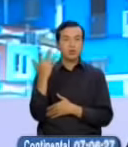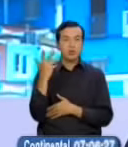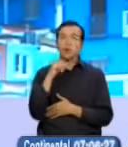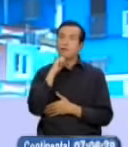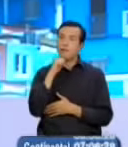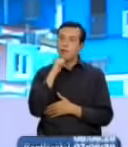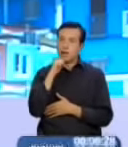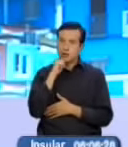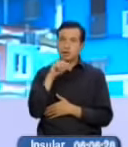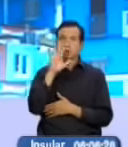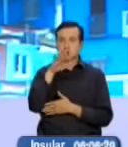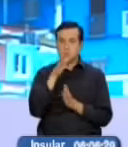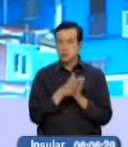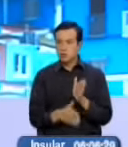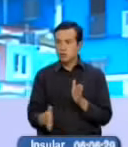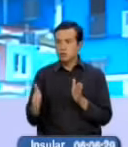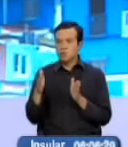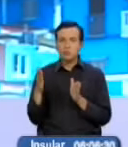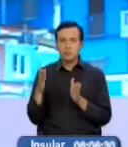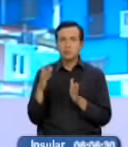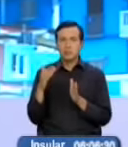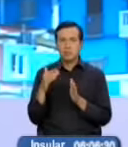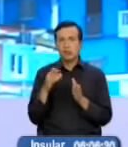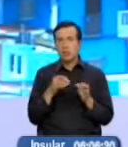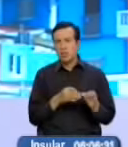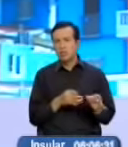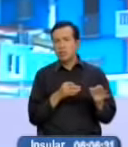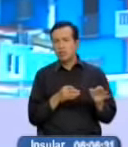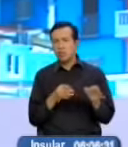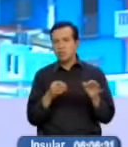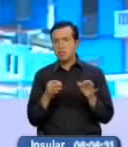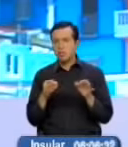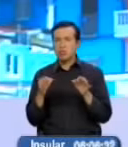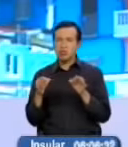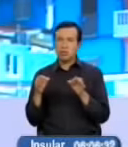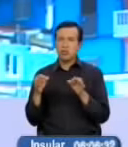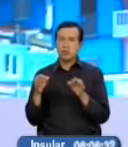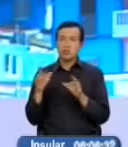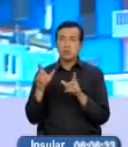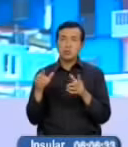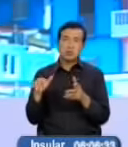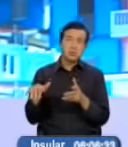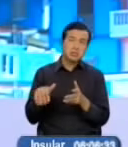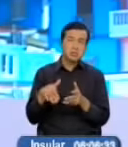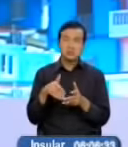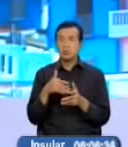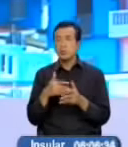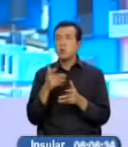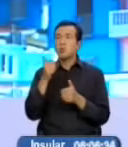faltan 5 meses, pero está avanzando muy lentamente la reducción de la indecisión en estas tres ciudades. ¿Esto se debe a